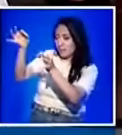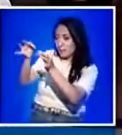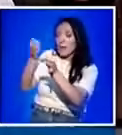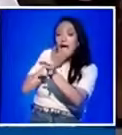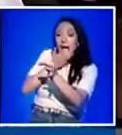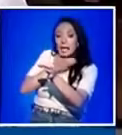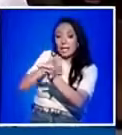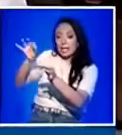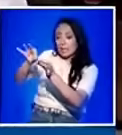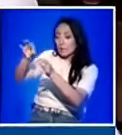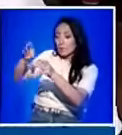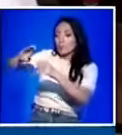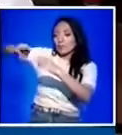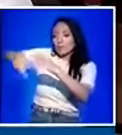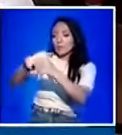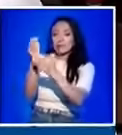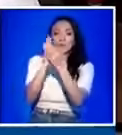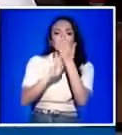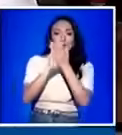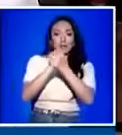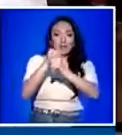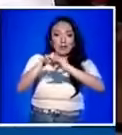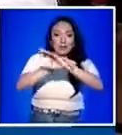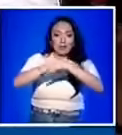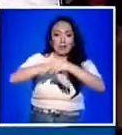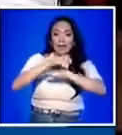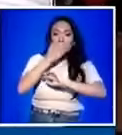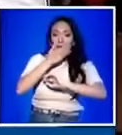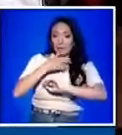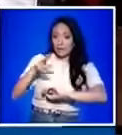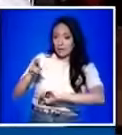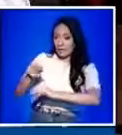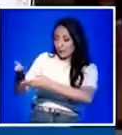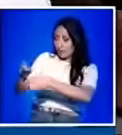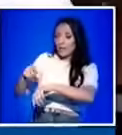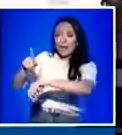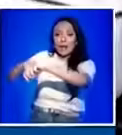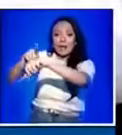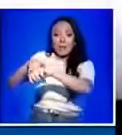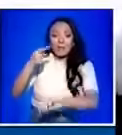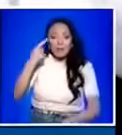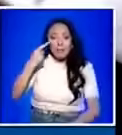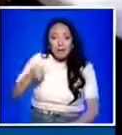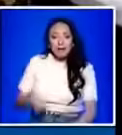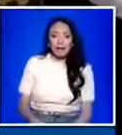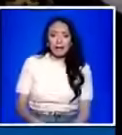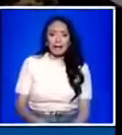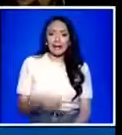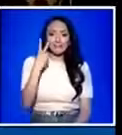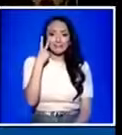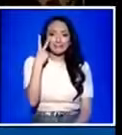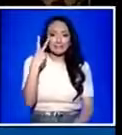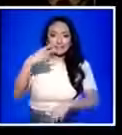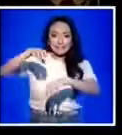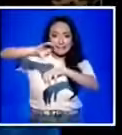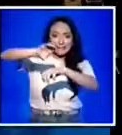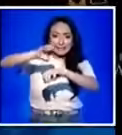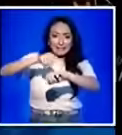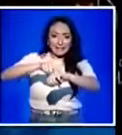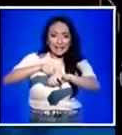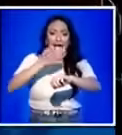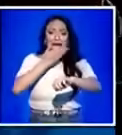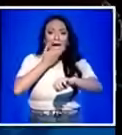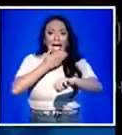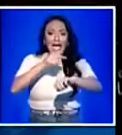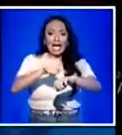Exactamente, encendemos la velita y nos colocamos en la piel, no va a quemar. Confía en mí, me permite probar, por favor. Adelante, a ver. Cuidado, espero si